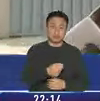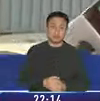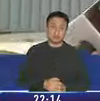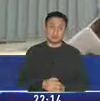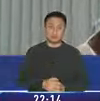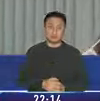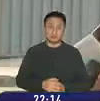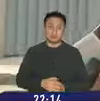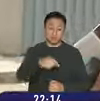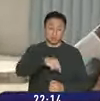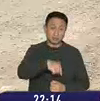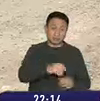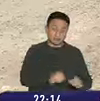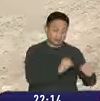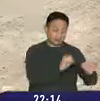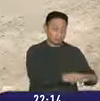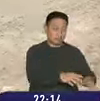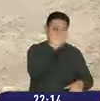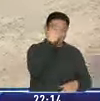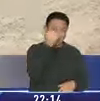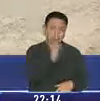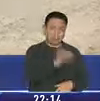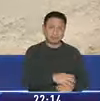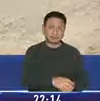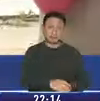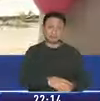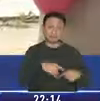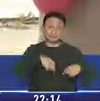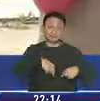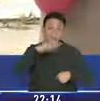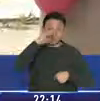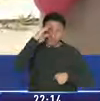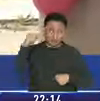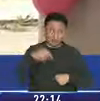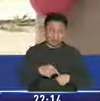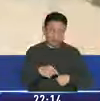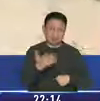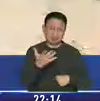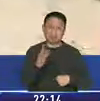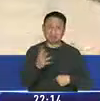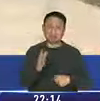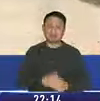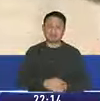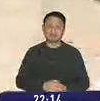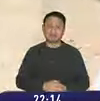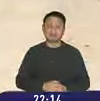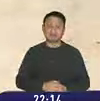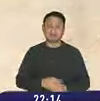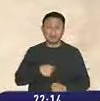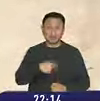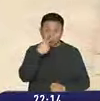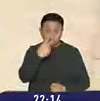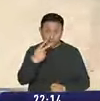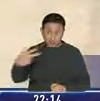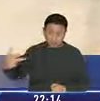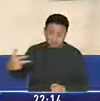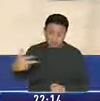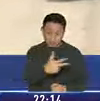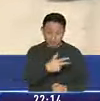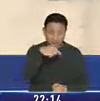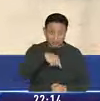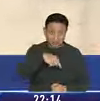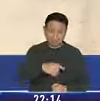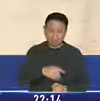ahí nada. Aseguran que patrullajes por aquí son nulos. No he visto que con frecuencia vengan a